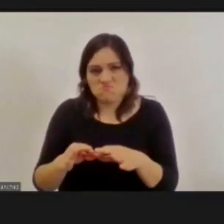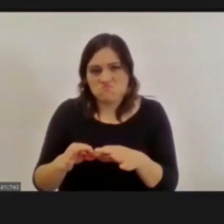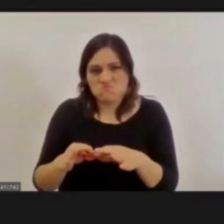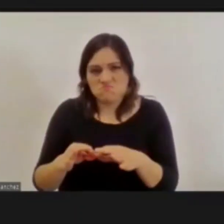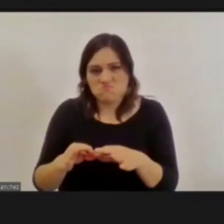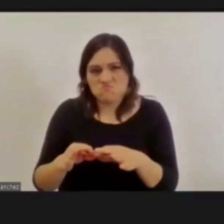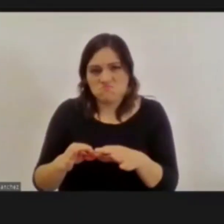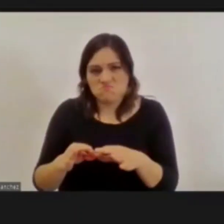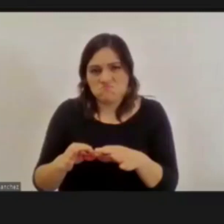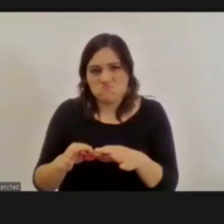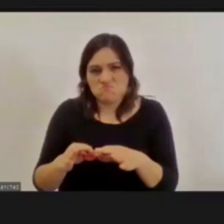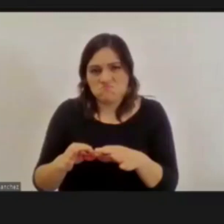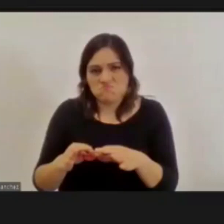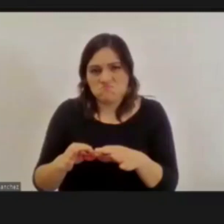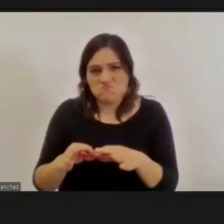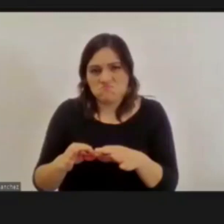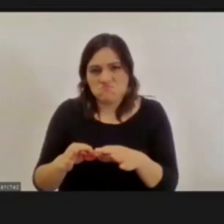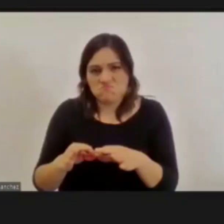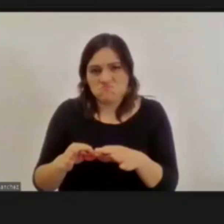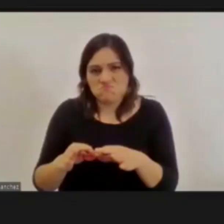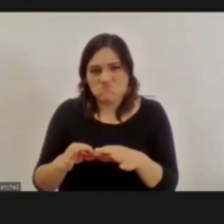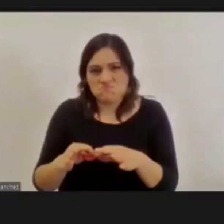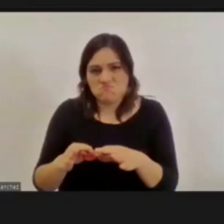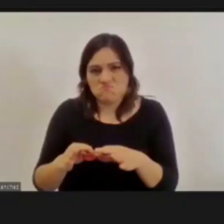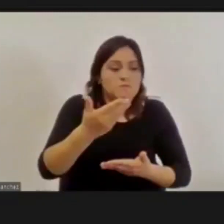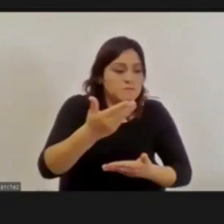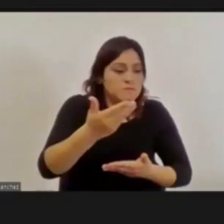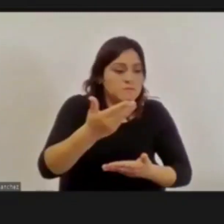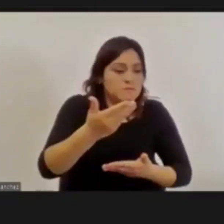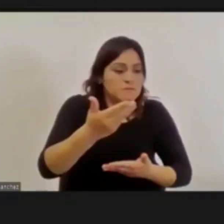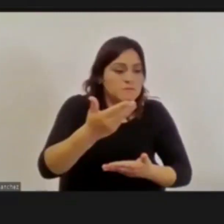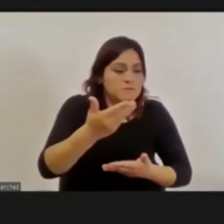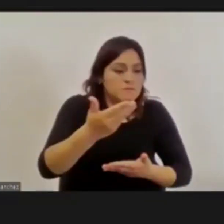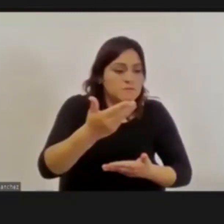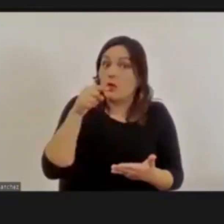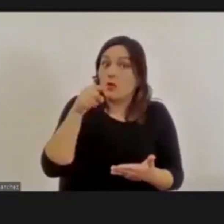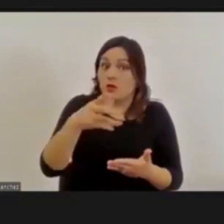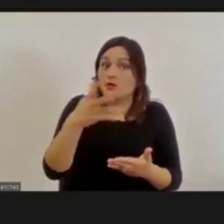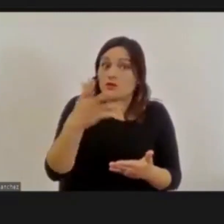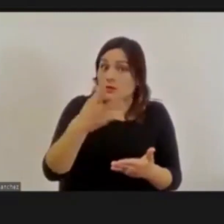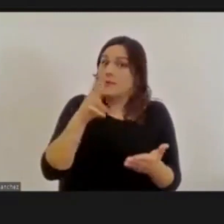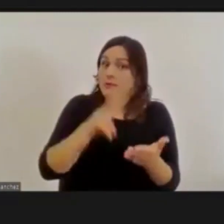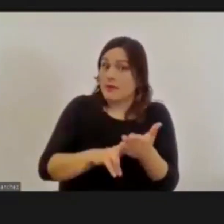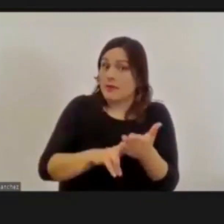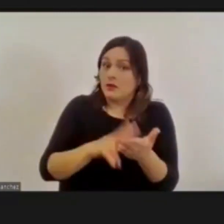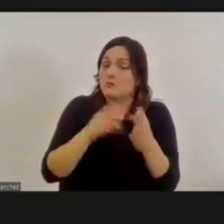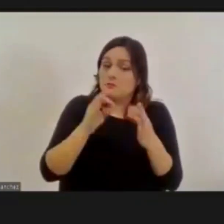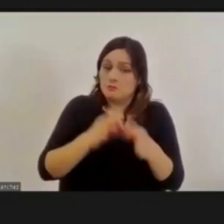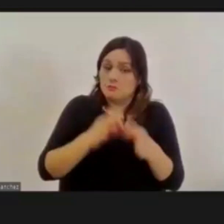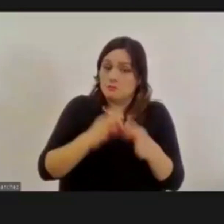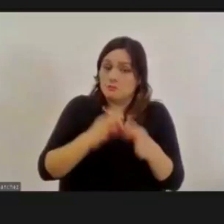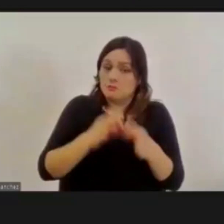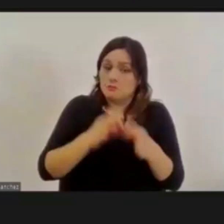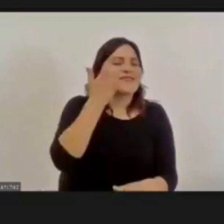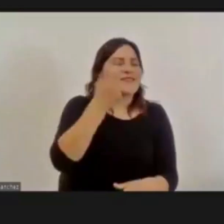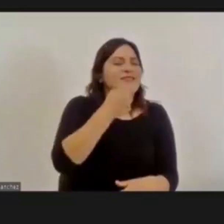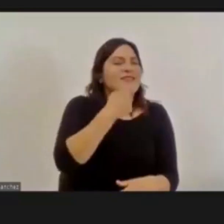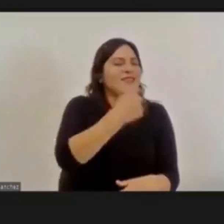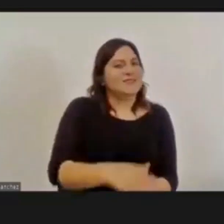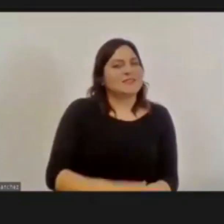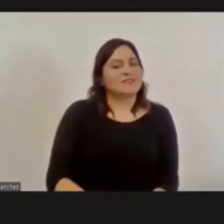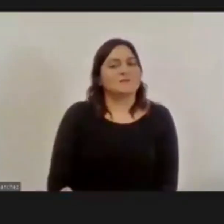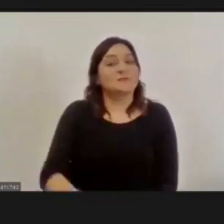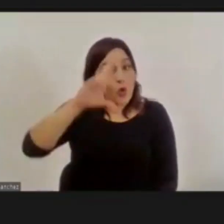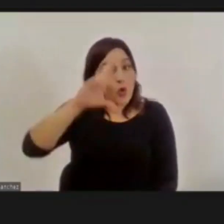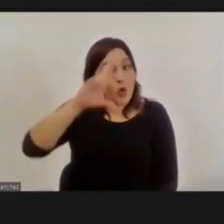la verdad es que tiene un valor enorme lo que ellos hacen. Y también tiene un mensaje para todos. Hola,